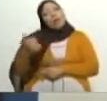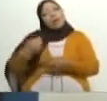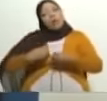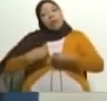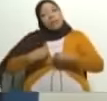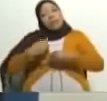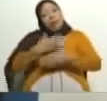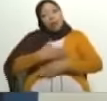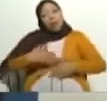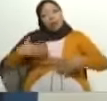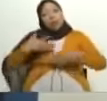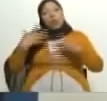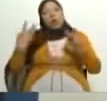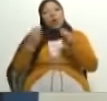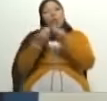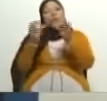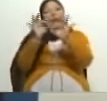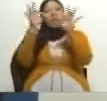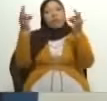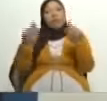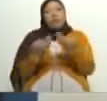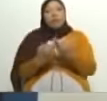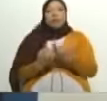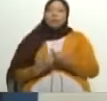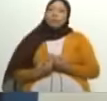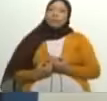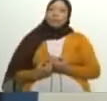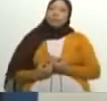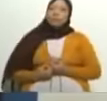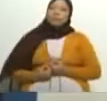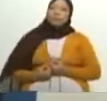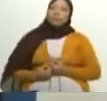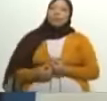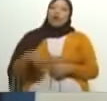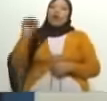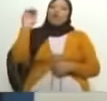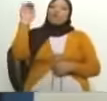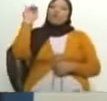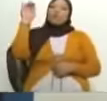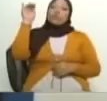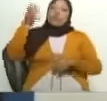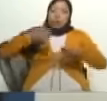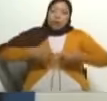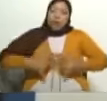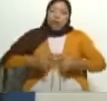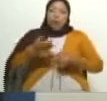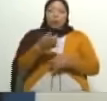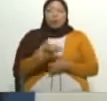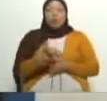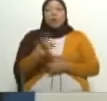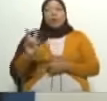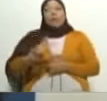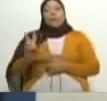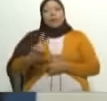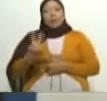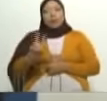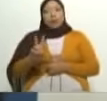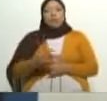digna junto a su familia y un futuro para que nuestros hijos crezcan en